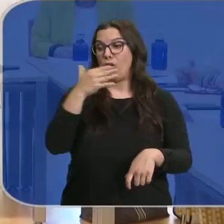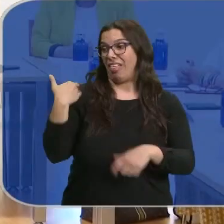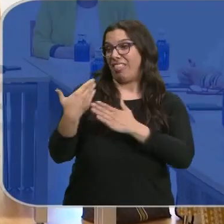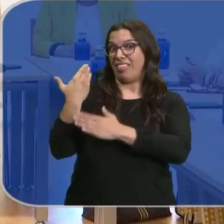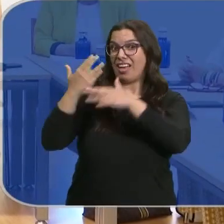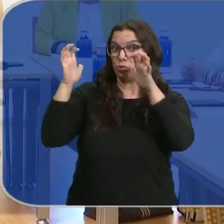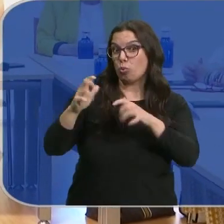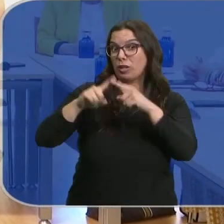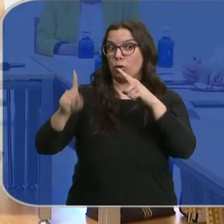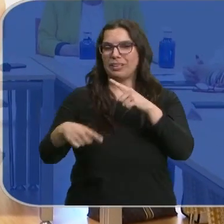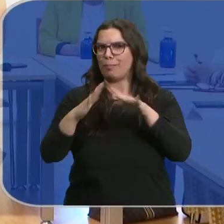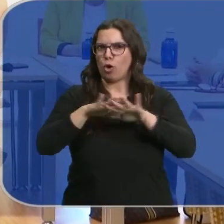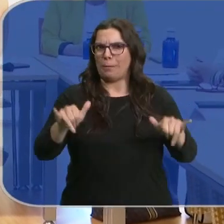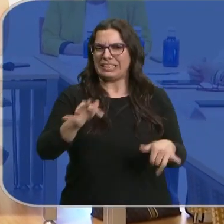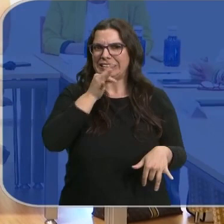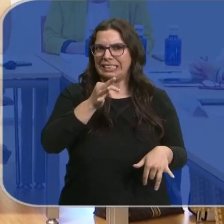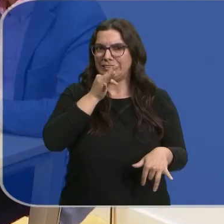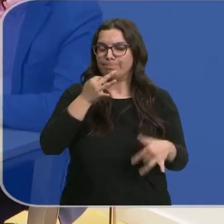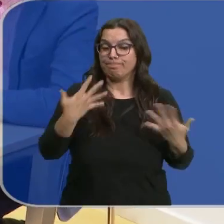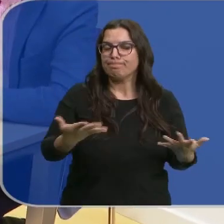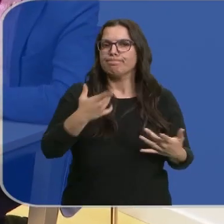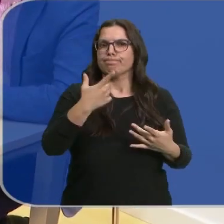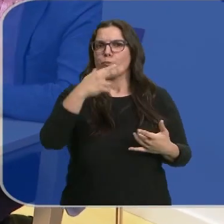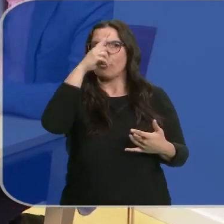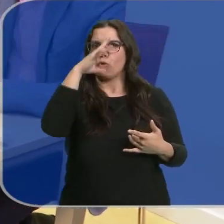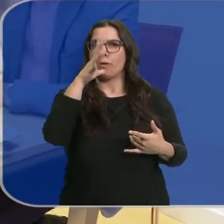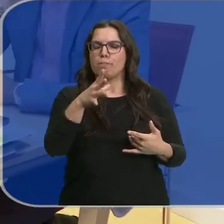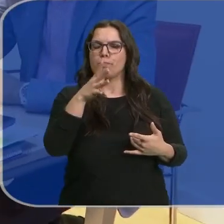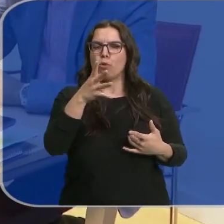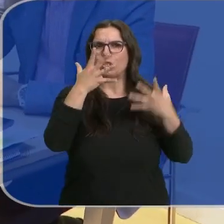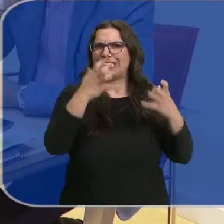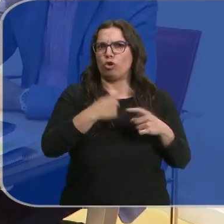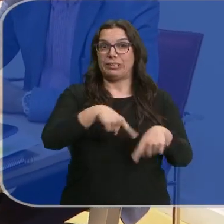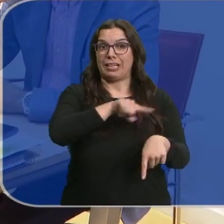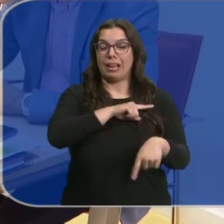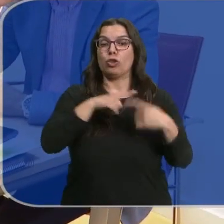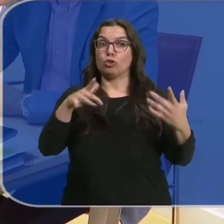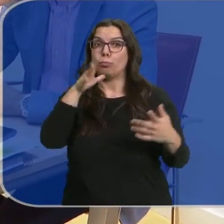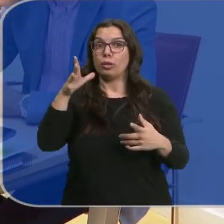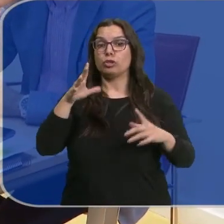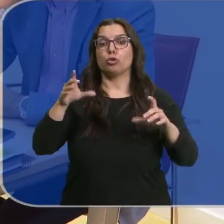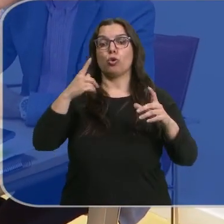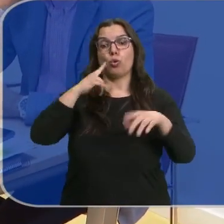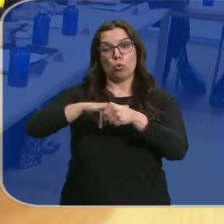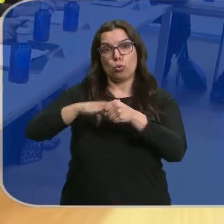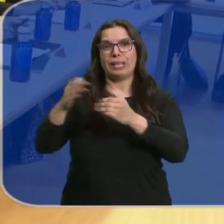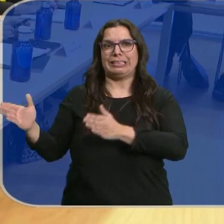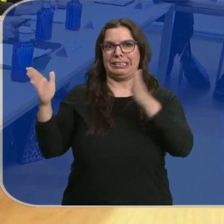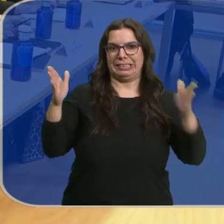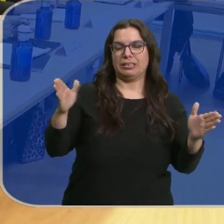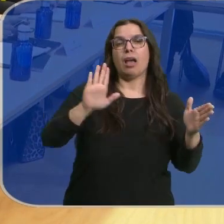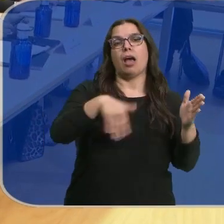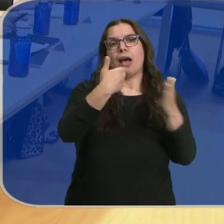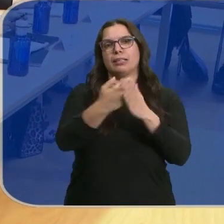los últimos días han podido paliar esta sequía. Por eso, precisamente, se adelanta este operativo. Como decíais, comienza el próximo lunes y